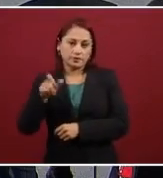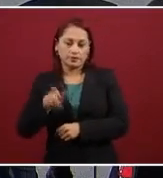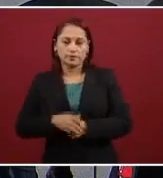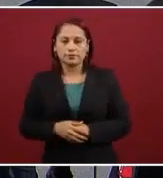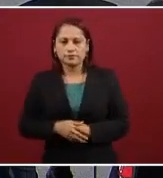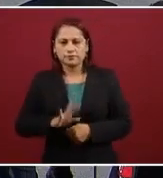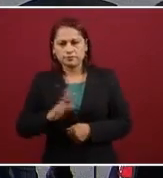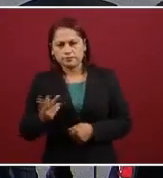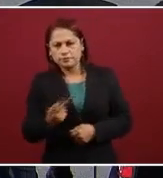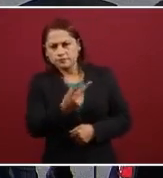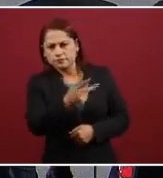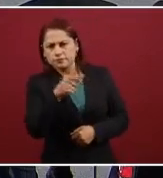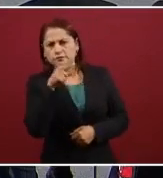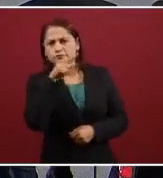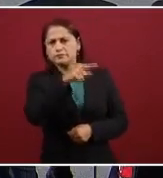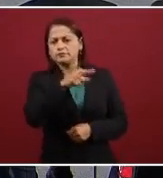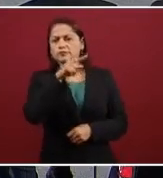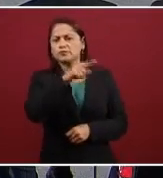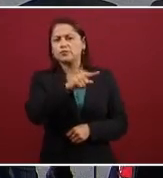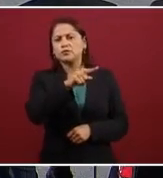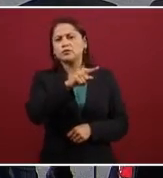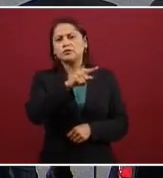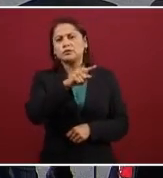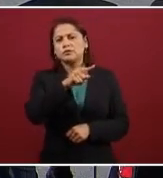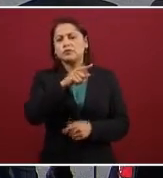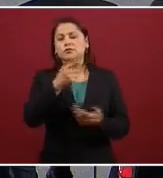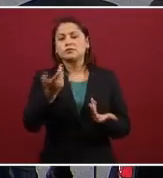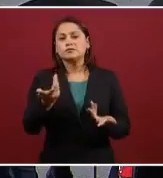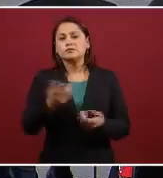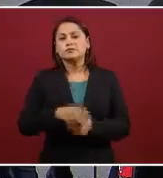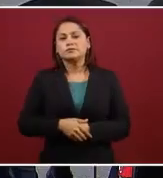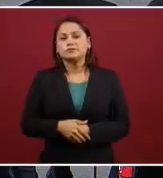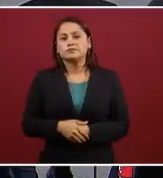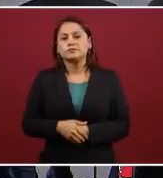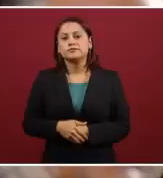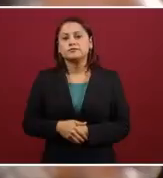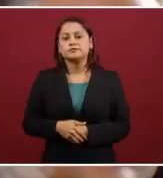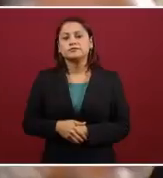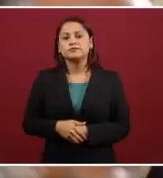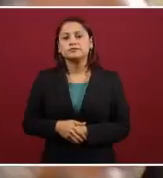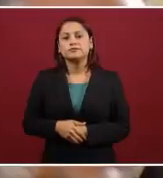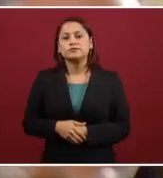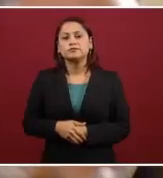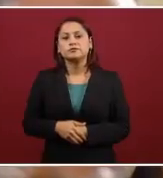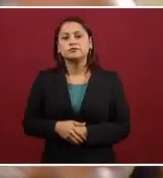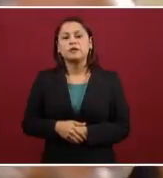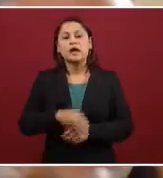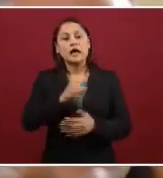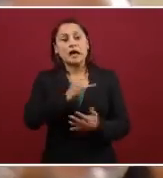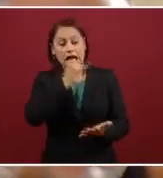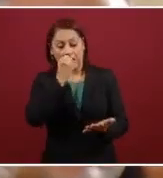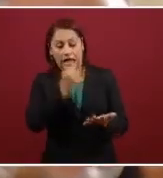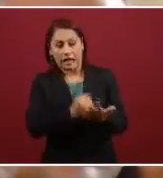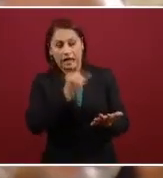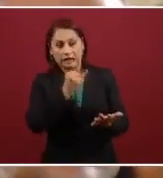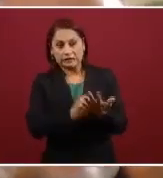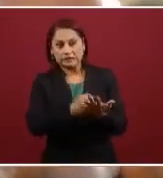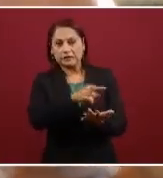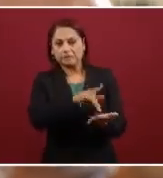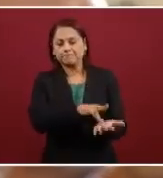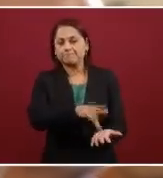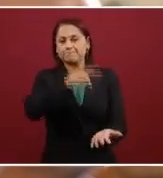Secretario, para preguntarle qué tanto se está usando este recurso políticamente hablando de imposición de aranceles y si podemos esperar